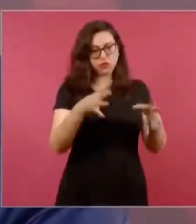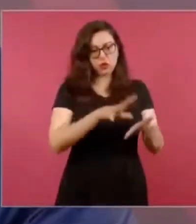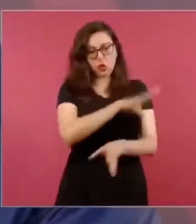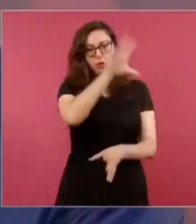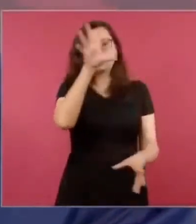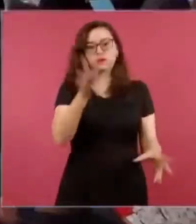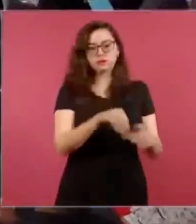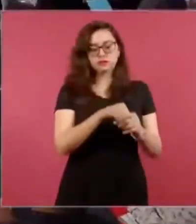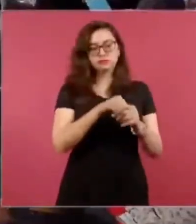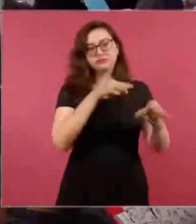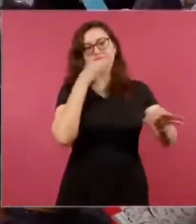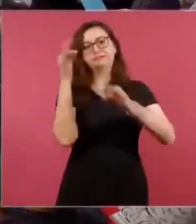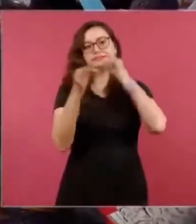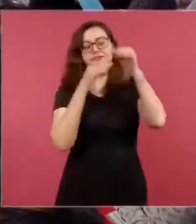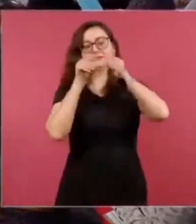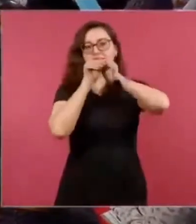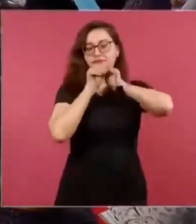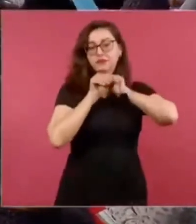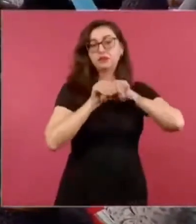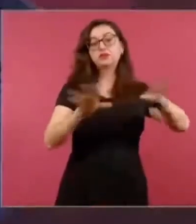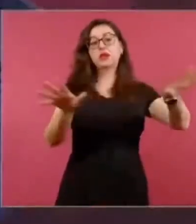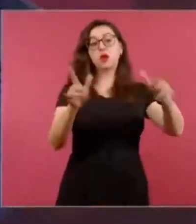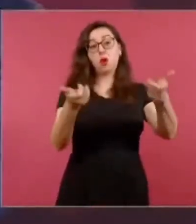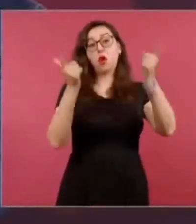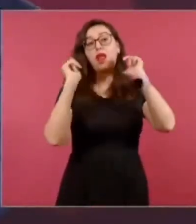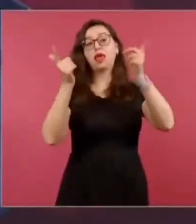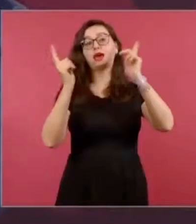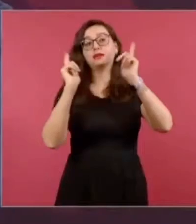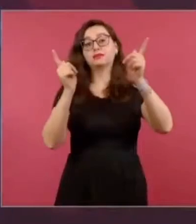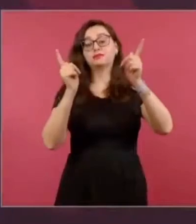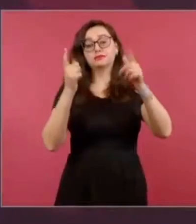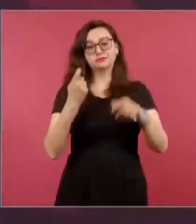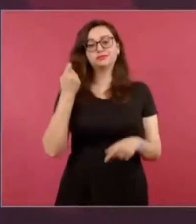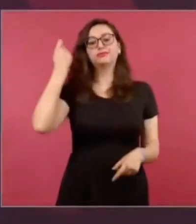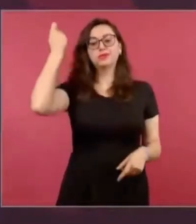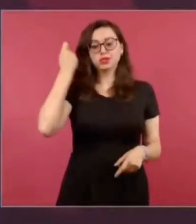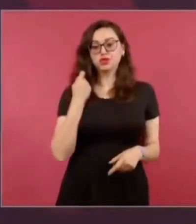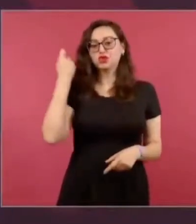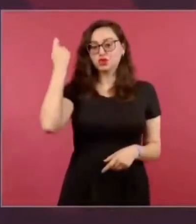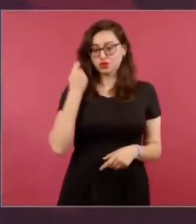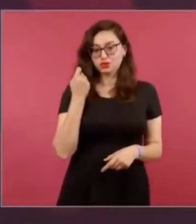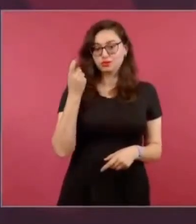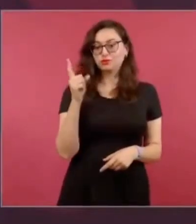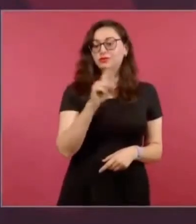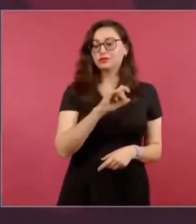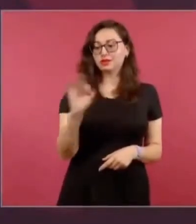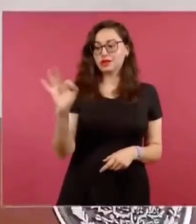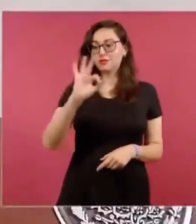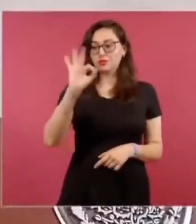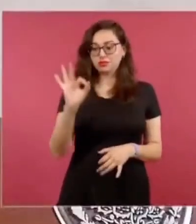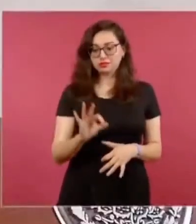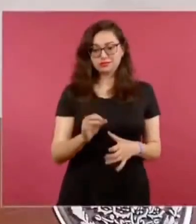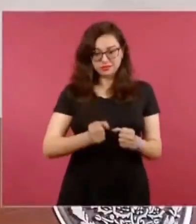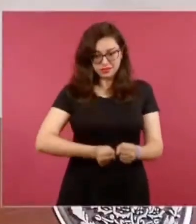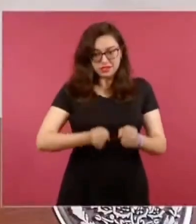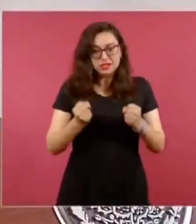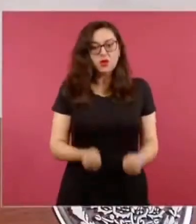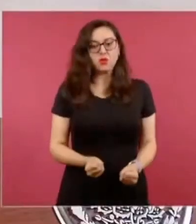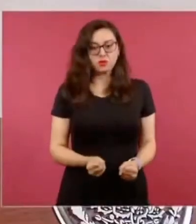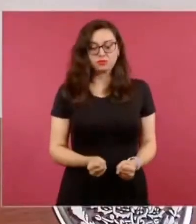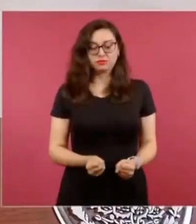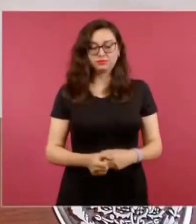de que sus pensiones están garantizadas y que además se van a incrementar.